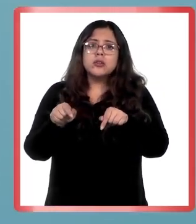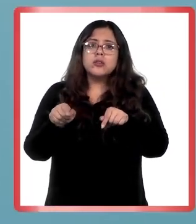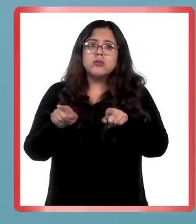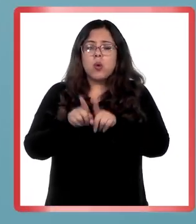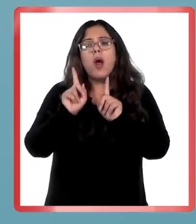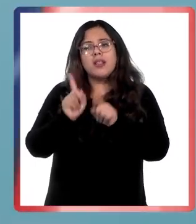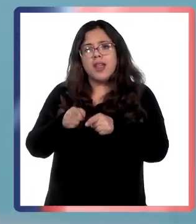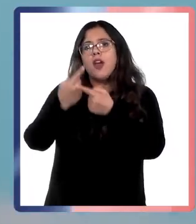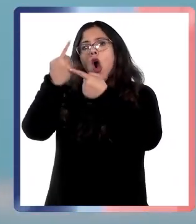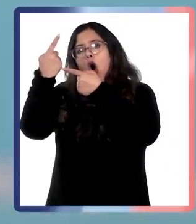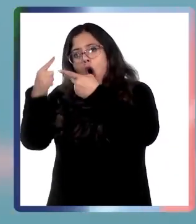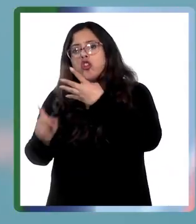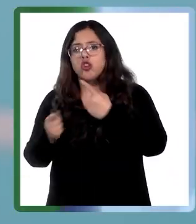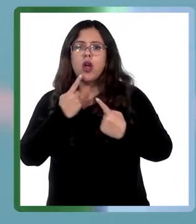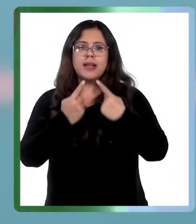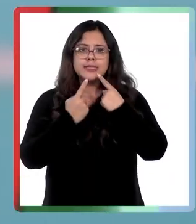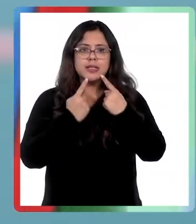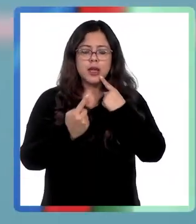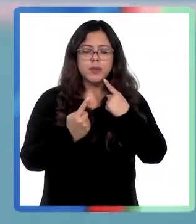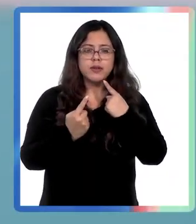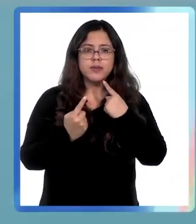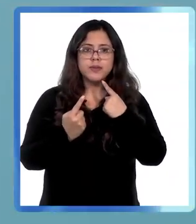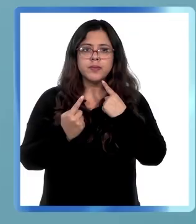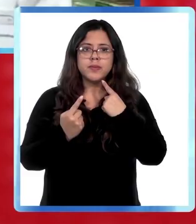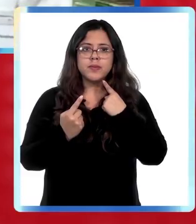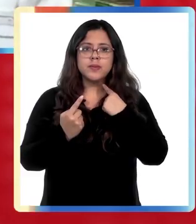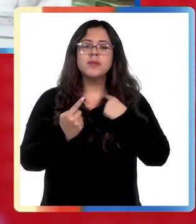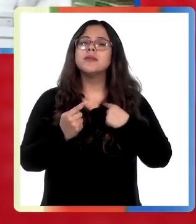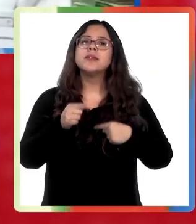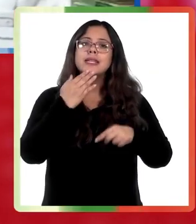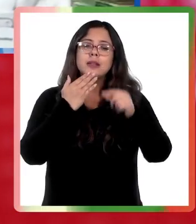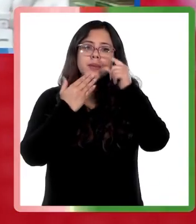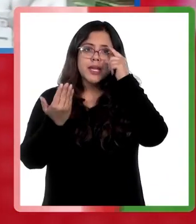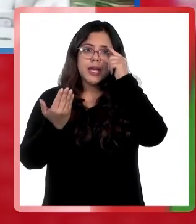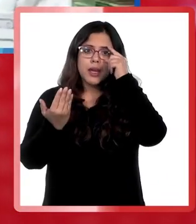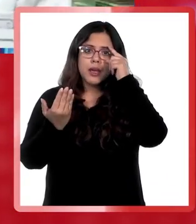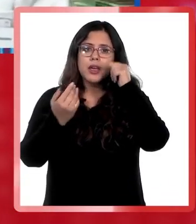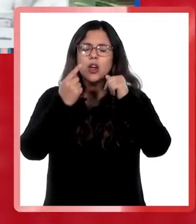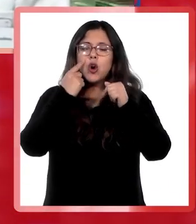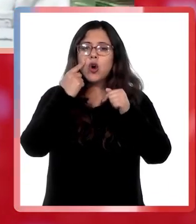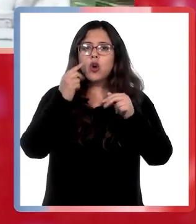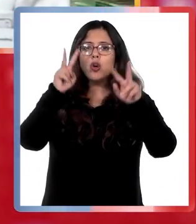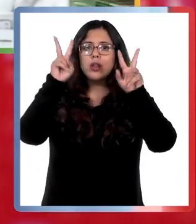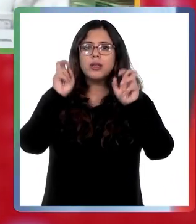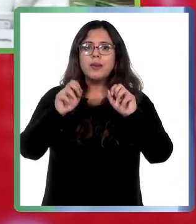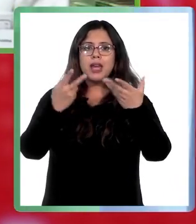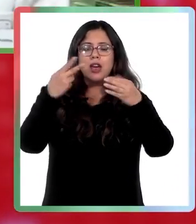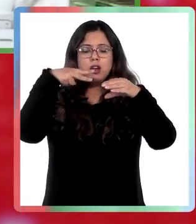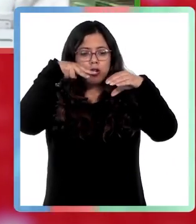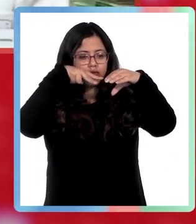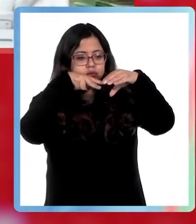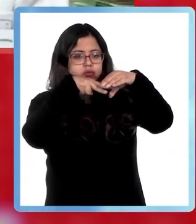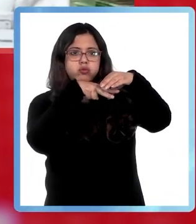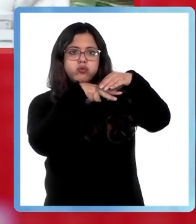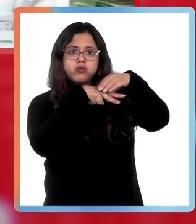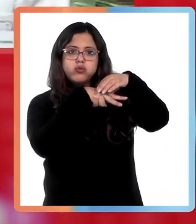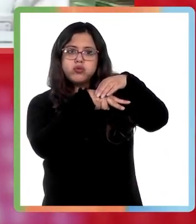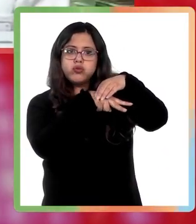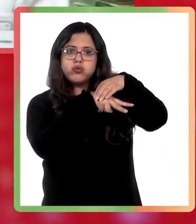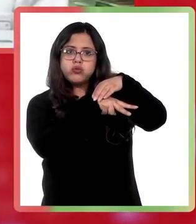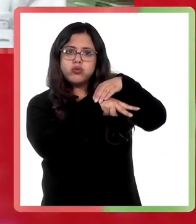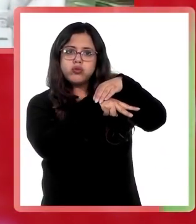tenga que hacerse el resto del chequeo. Claro. Y después lo que decía, los rayos, la